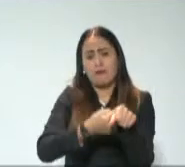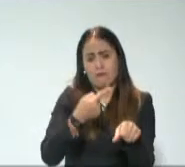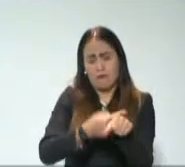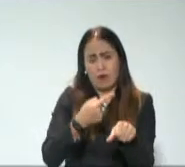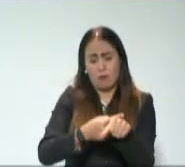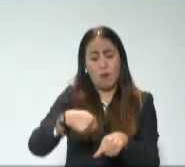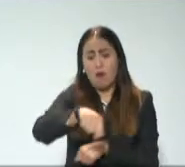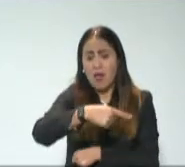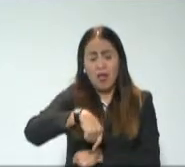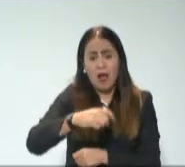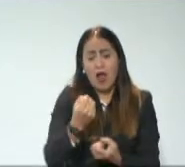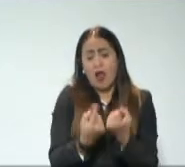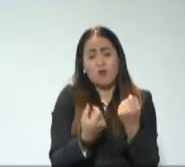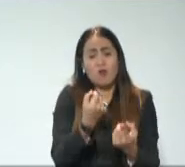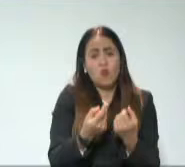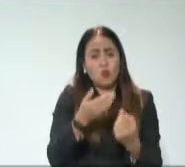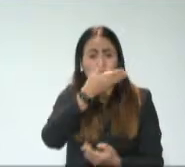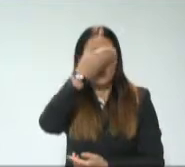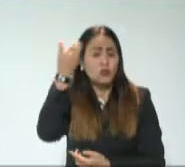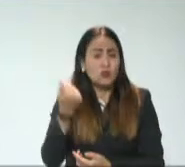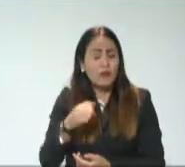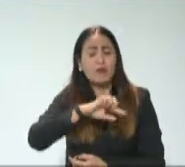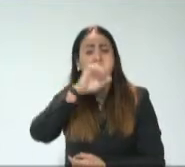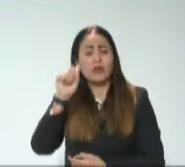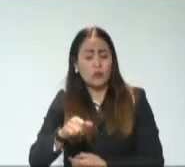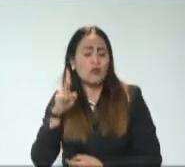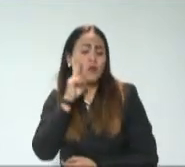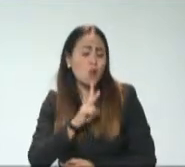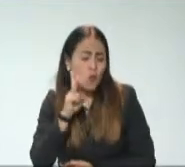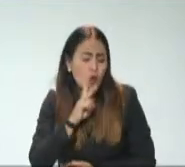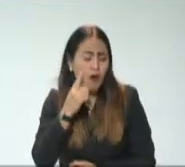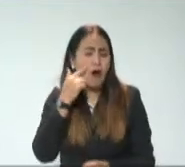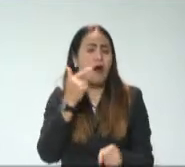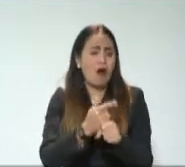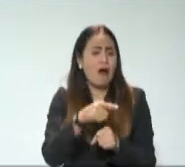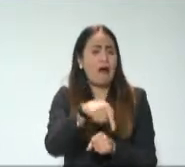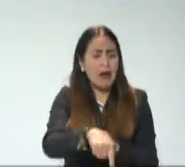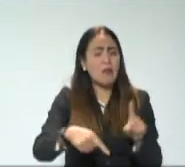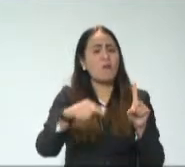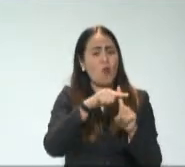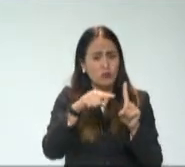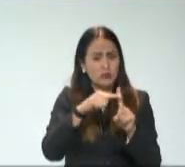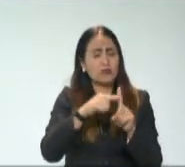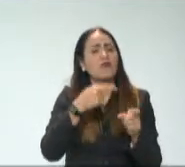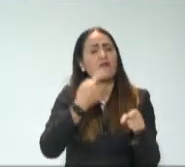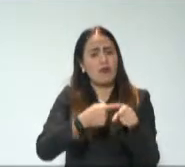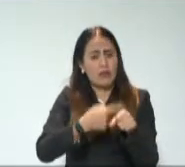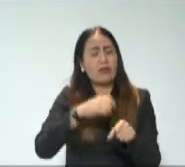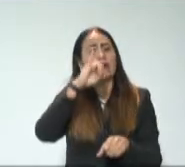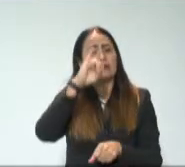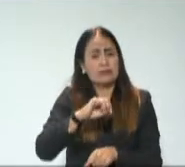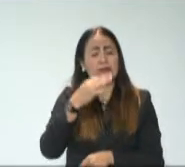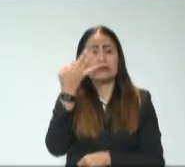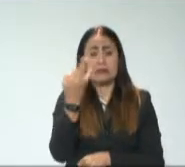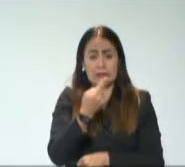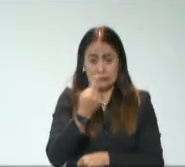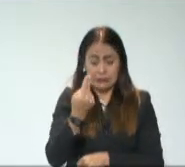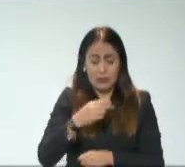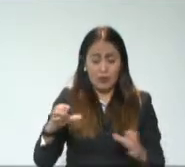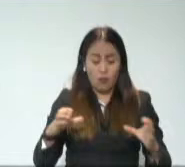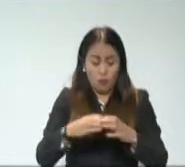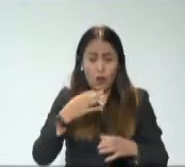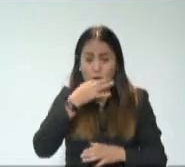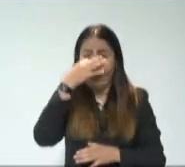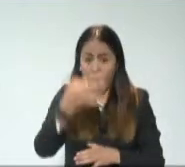que no lo saben y que después de una prueba Nosotros sabemos que son portadores debemos comunicar este resultado a la comunidad